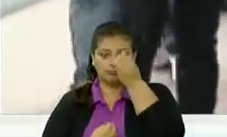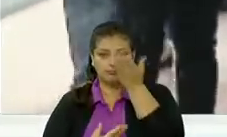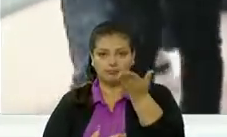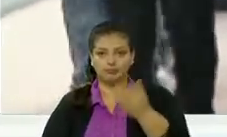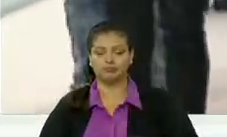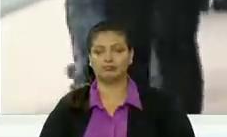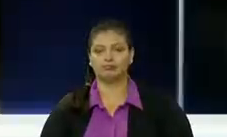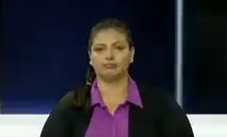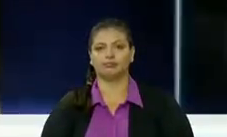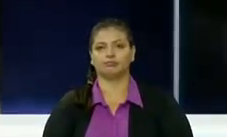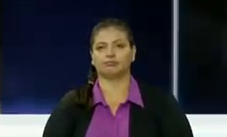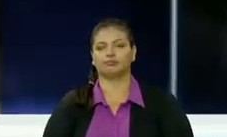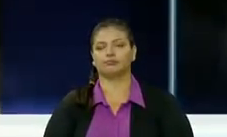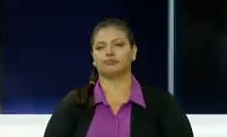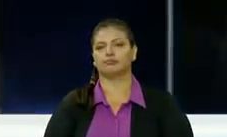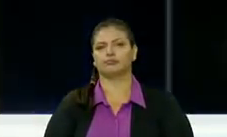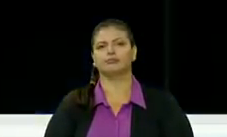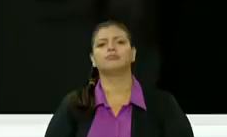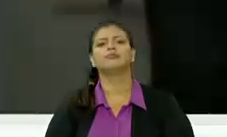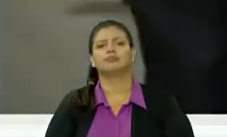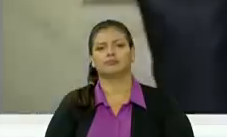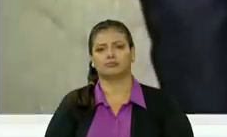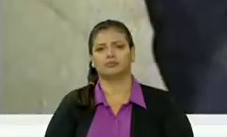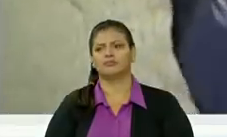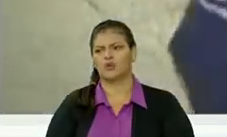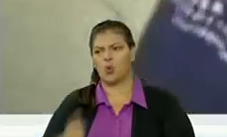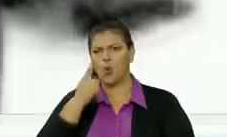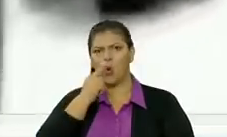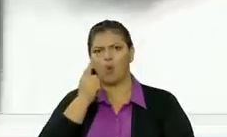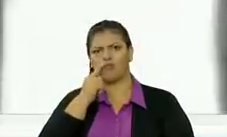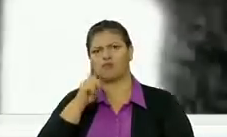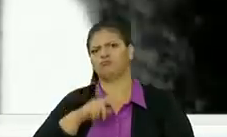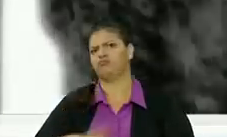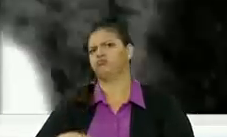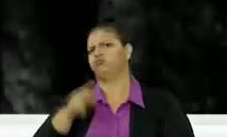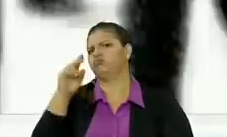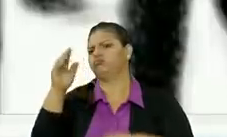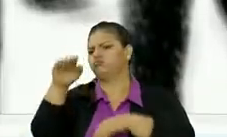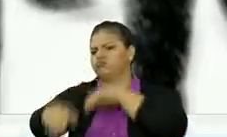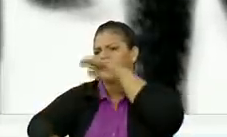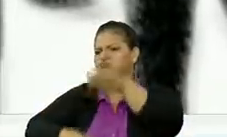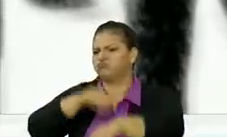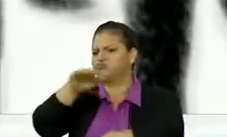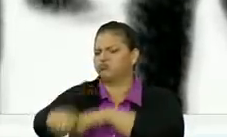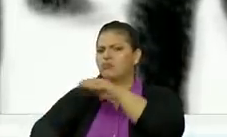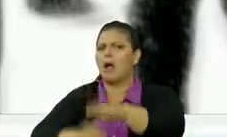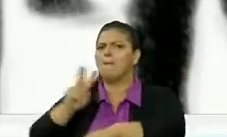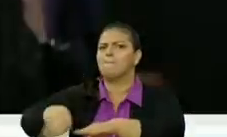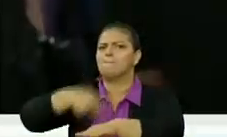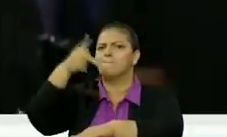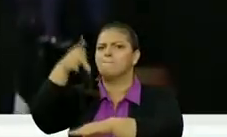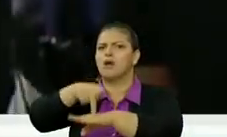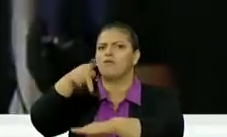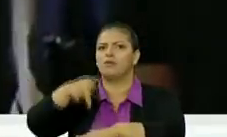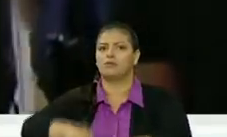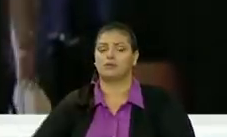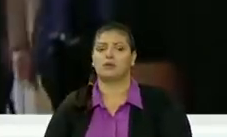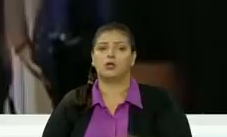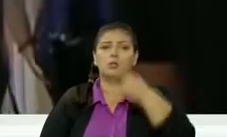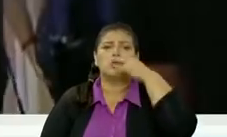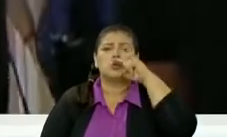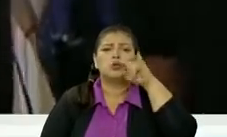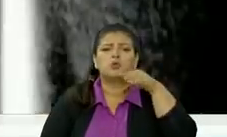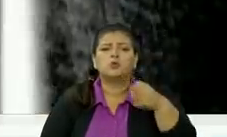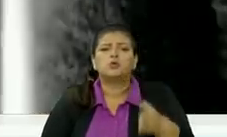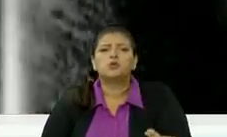sido acosado por un nadador máster y que hace poco fue sentenciado por las autoridades judiciales. Según las primeras versiones, el